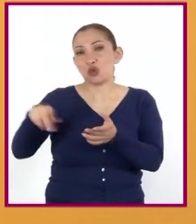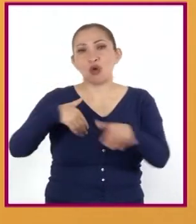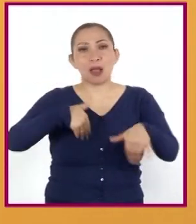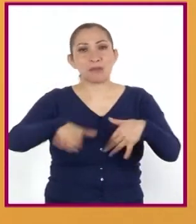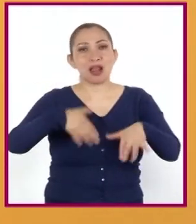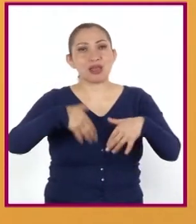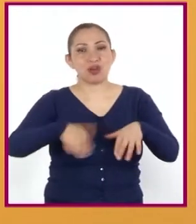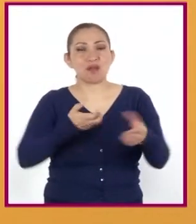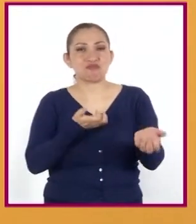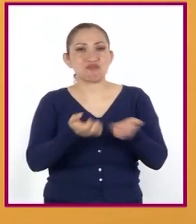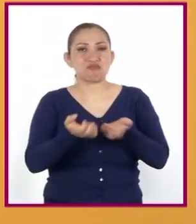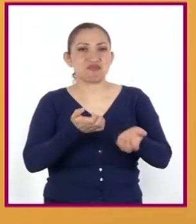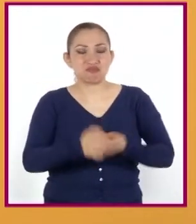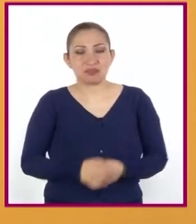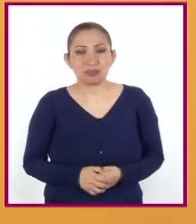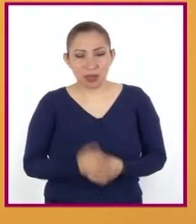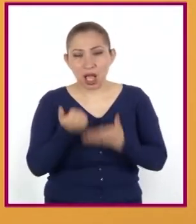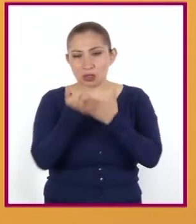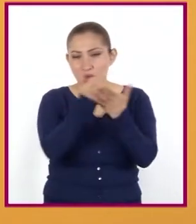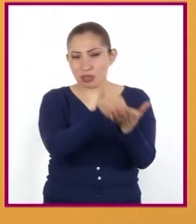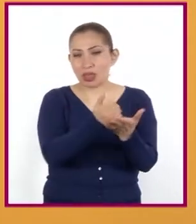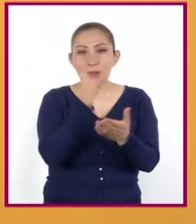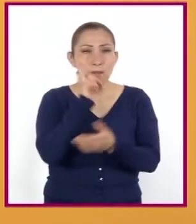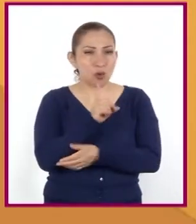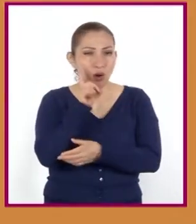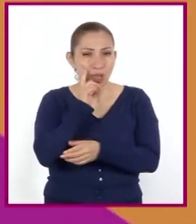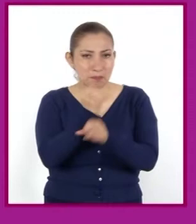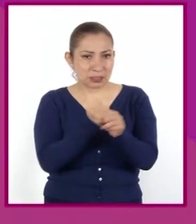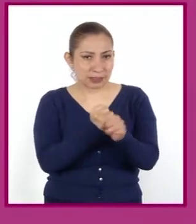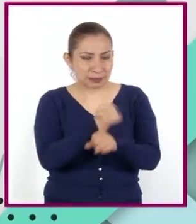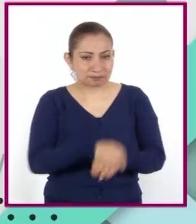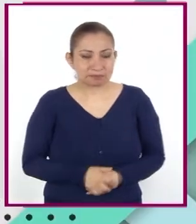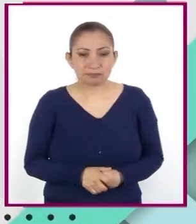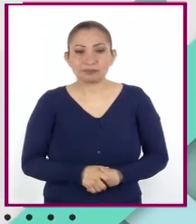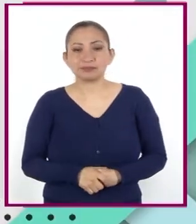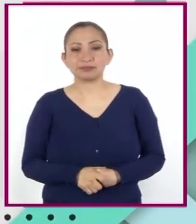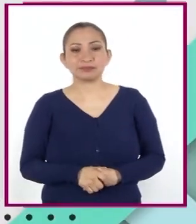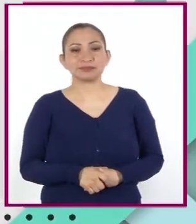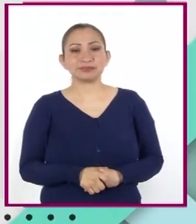caminadora. Ayudemos a Alejandra a averiguarlo.